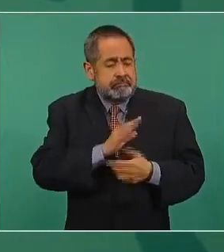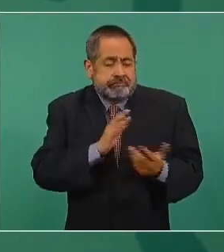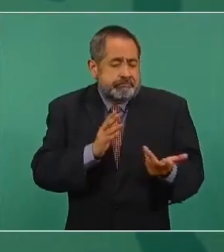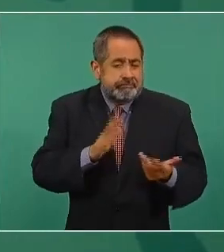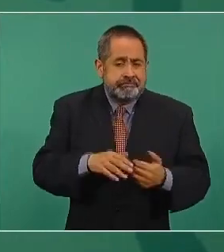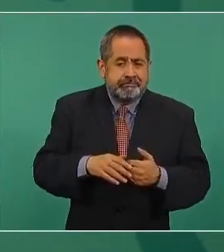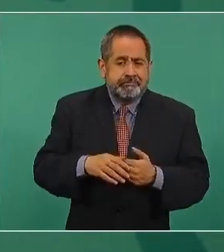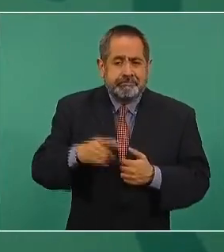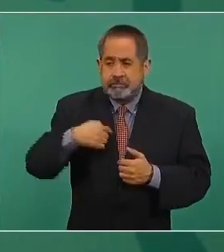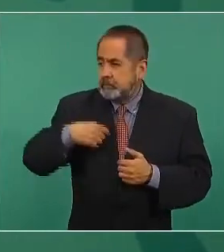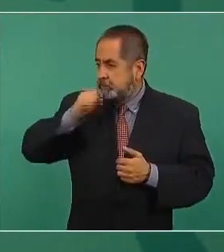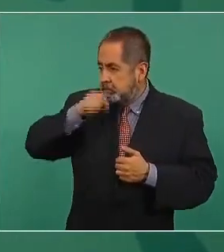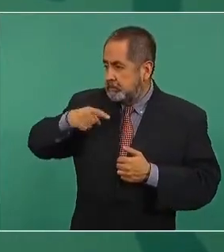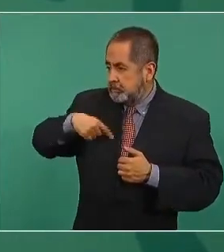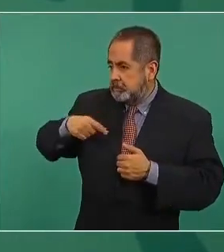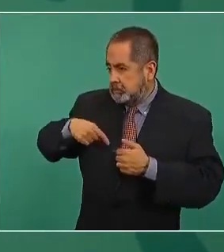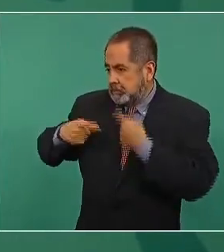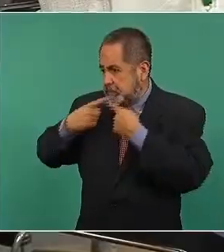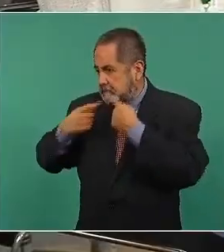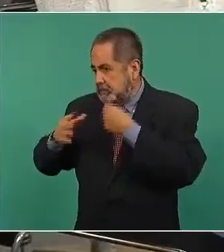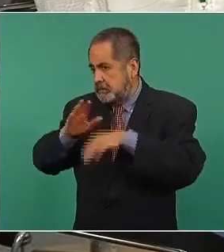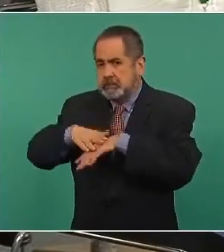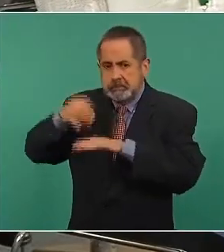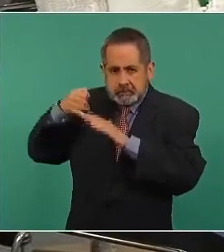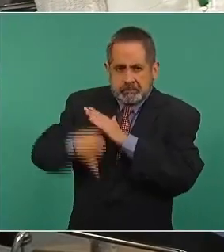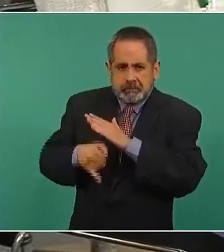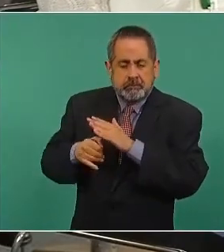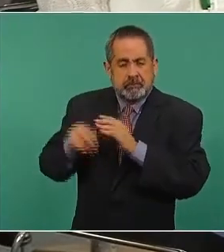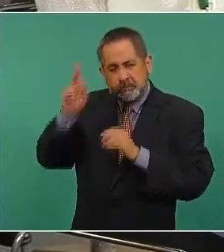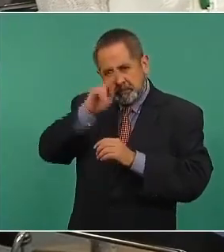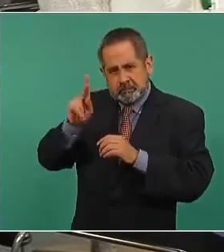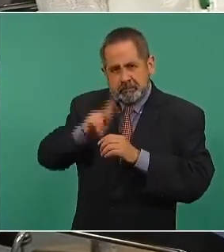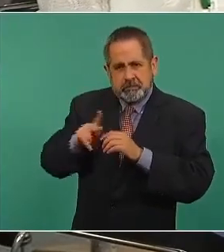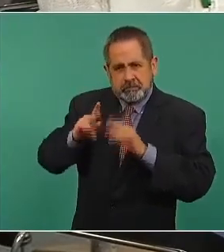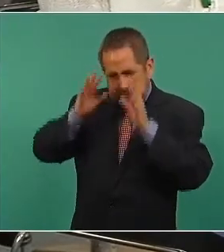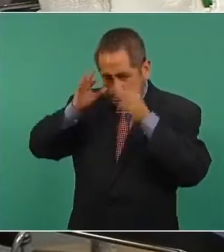que para qué yo voy a ahondar más